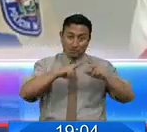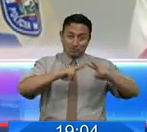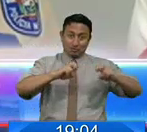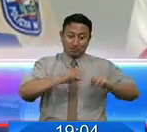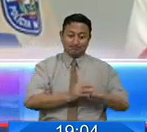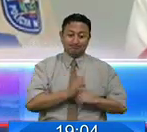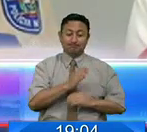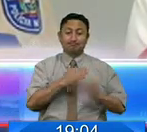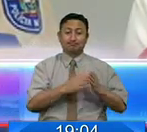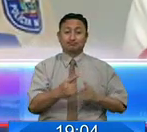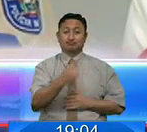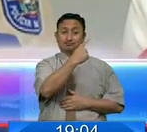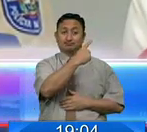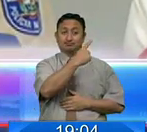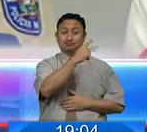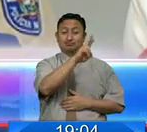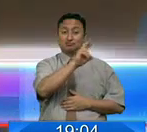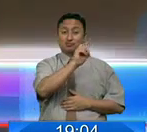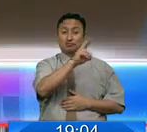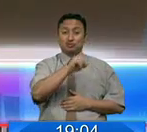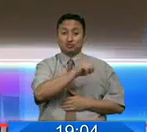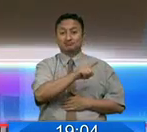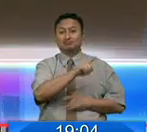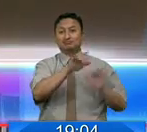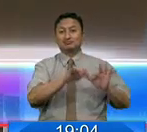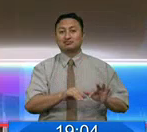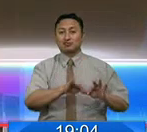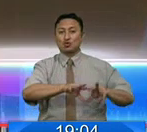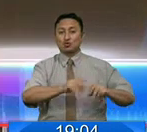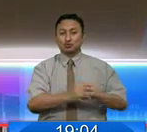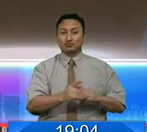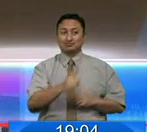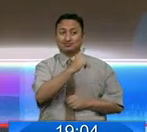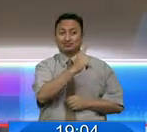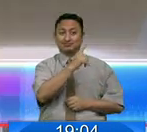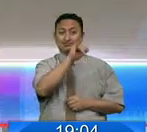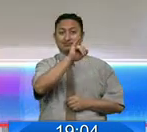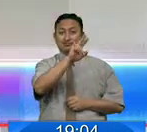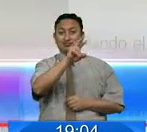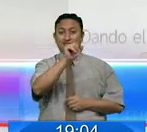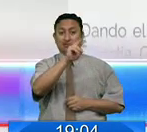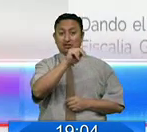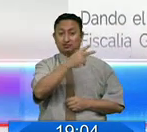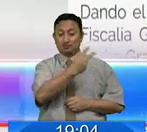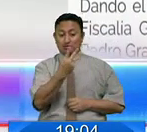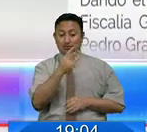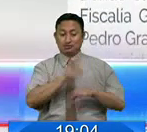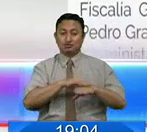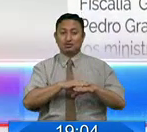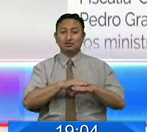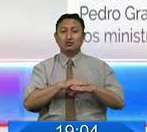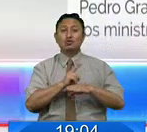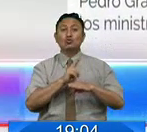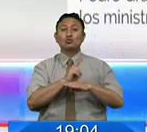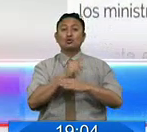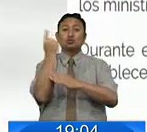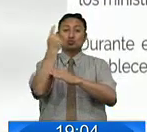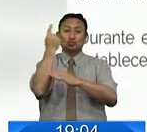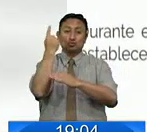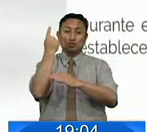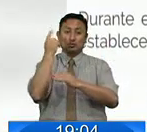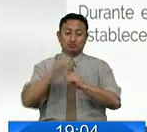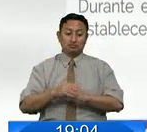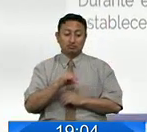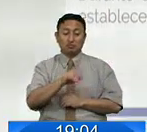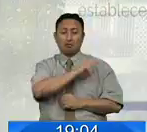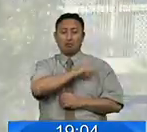contra de la ministra de gobierno maría paula romo y el secretario anticorrupción iban granda por el uso del helicóptero de la policía presuntamente